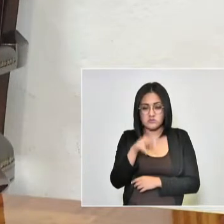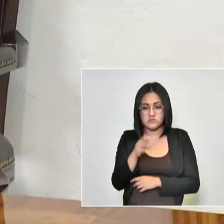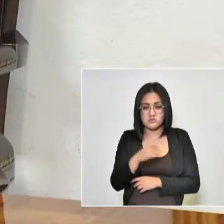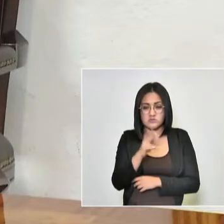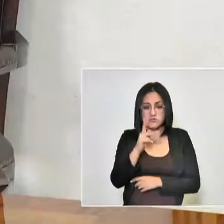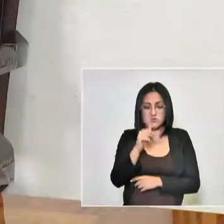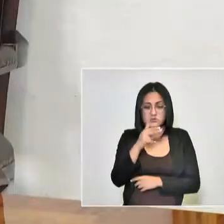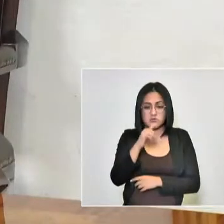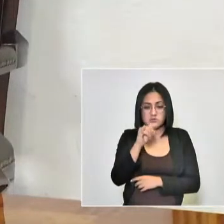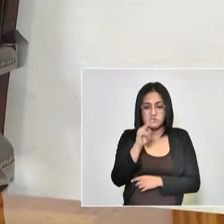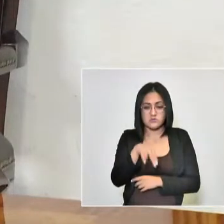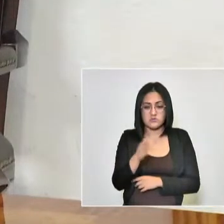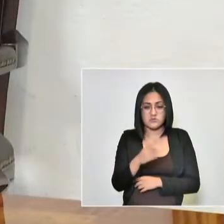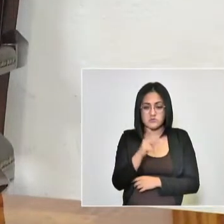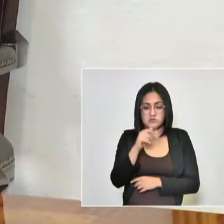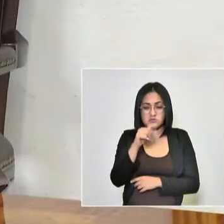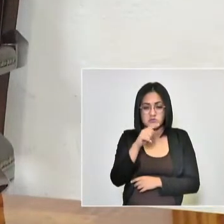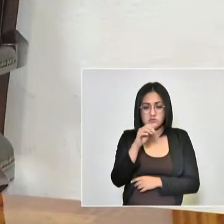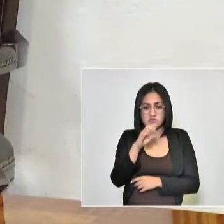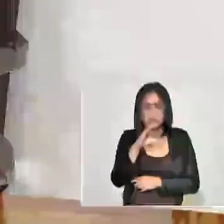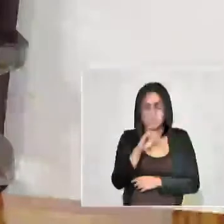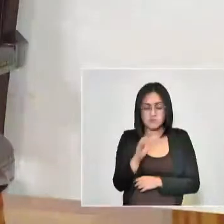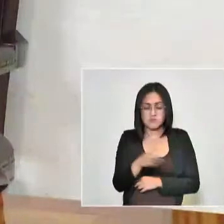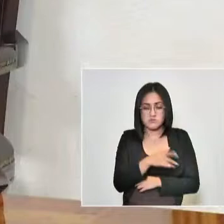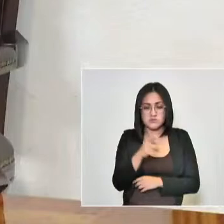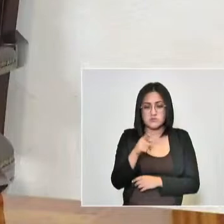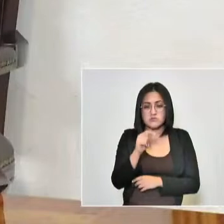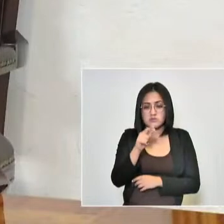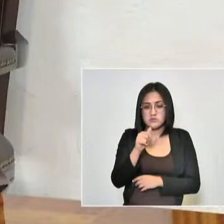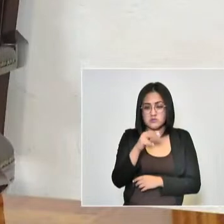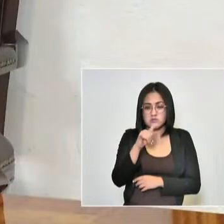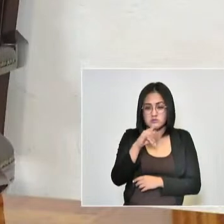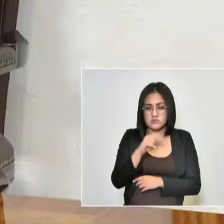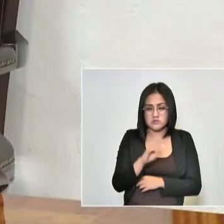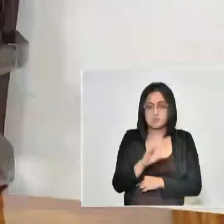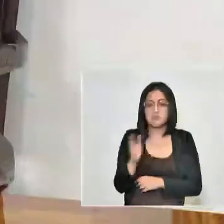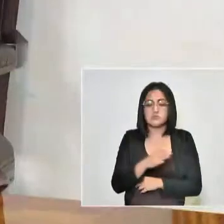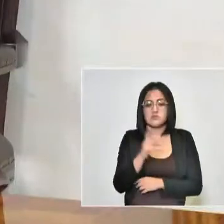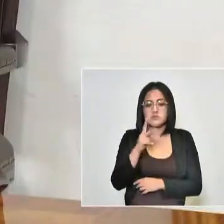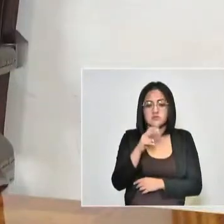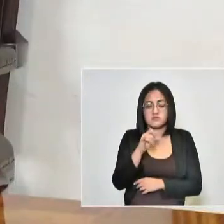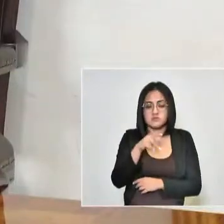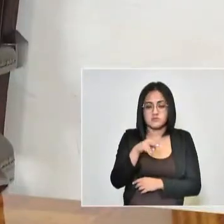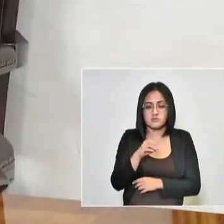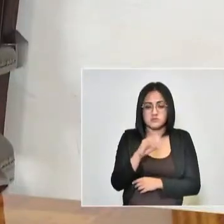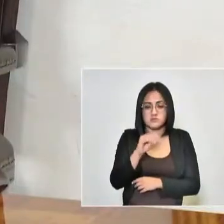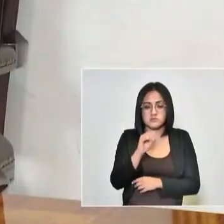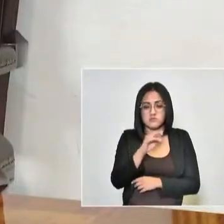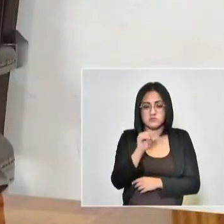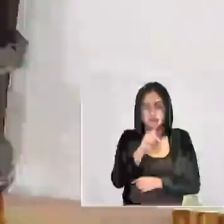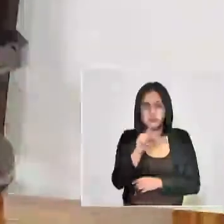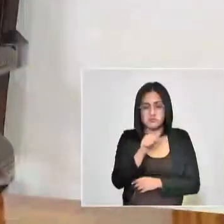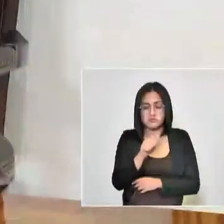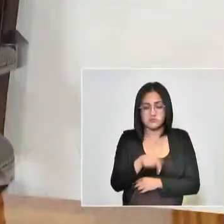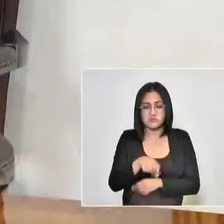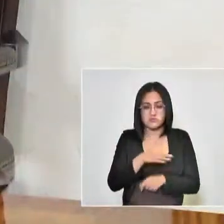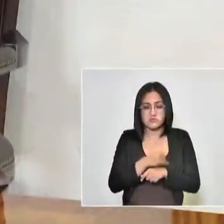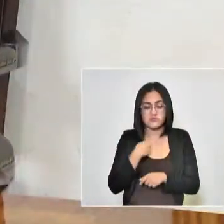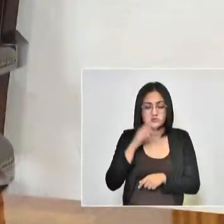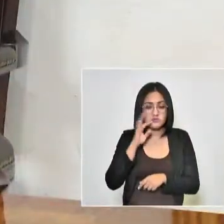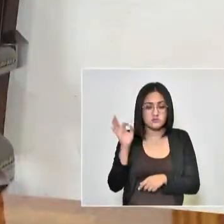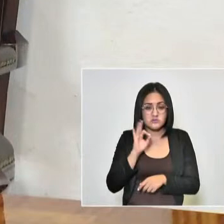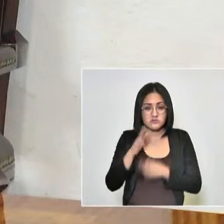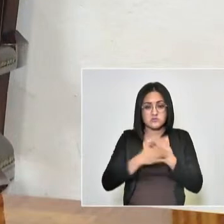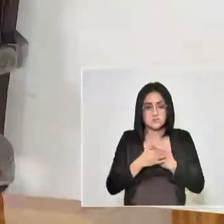Pahuatlán, Pantepec, Tlacuilotepec, Taxco y Venustiano Carranza. Es por eso que estamos muy pendientes de posibles